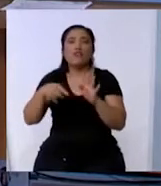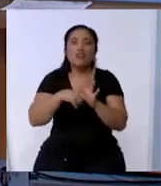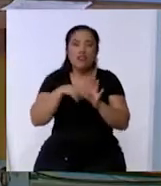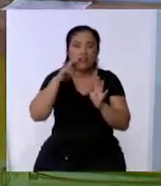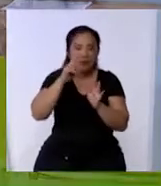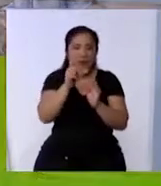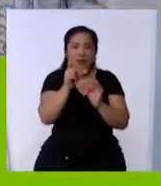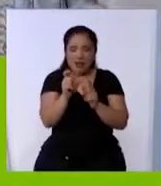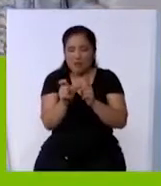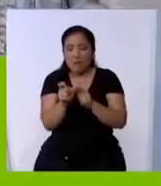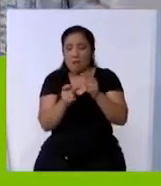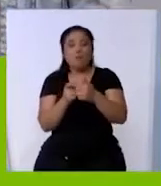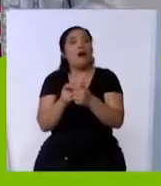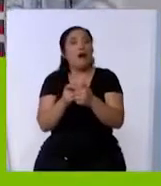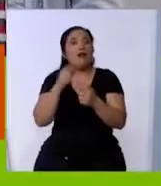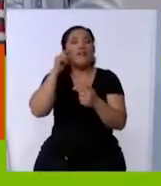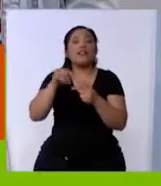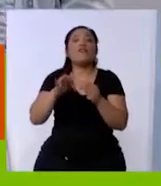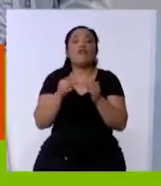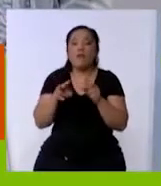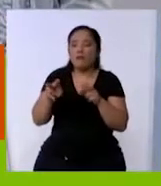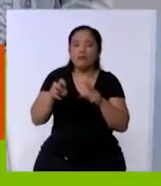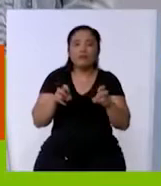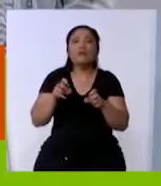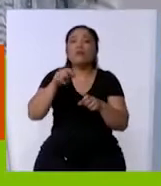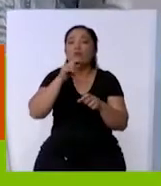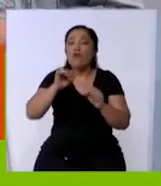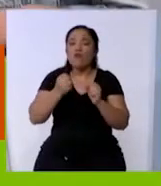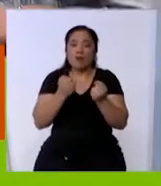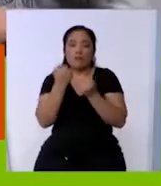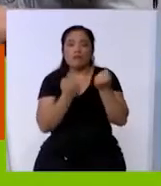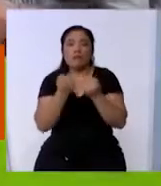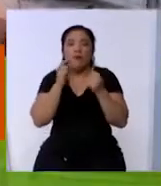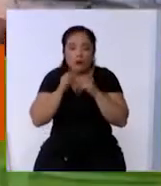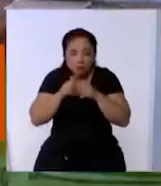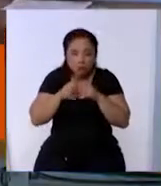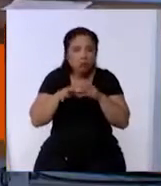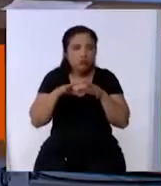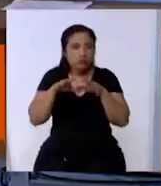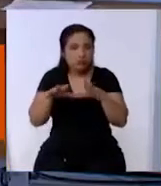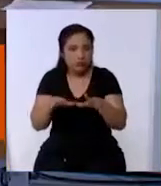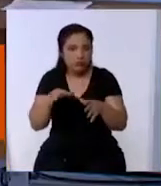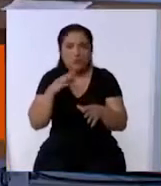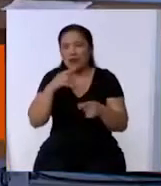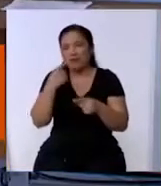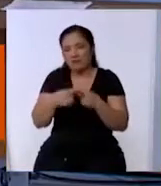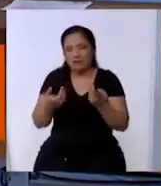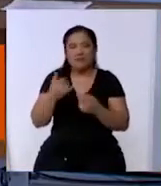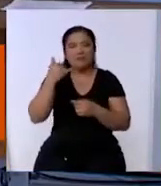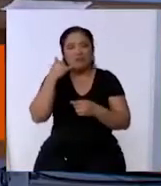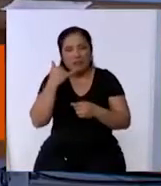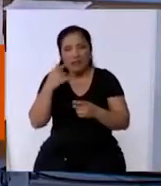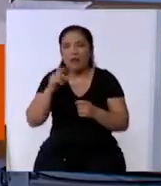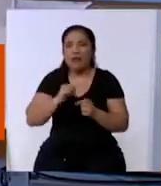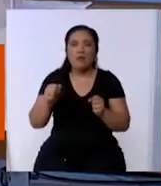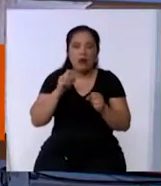juntando para que ocurra el flujo de energía que va a ser la fuente, en muchos casos, ¿verdad?, para diversidad de cosas, para cargar nuestro celular, por ejemplo,